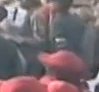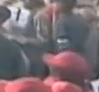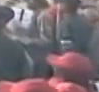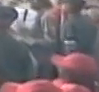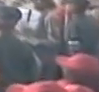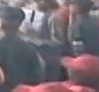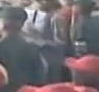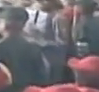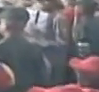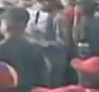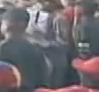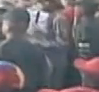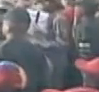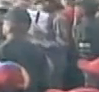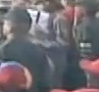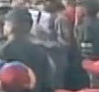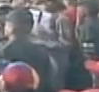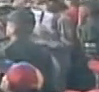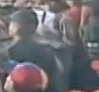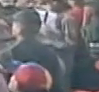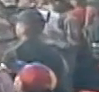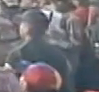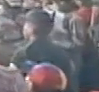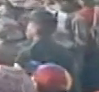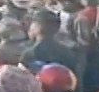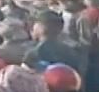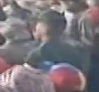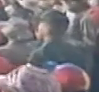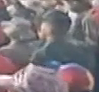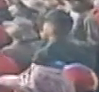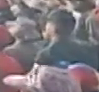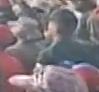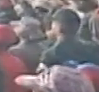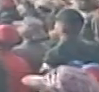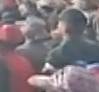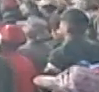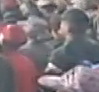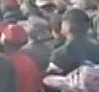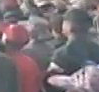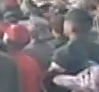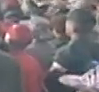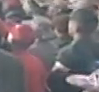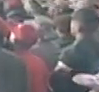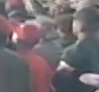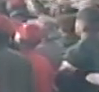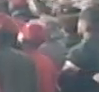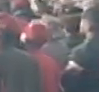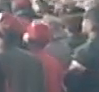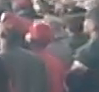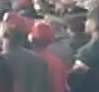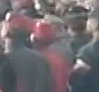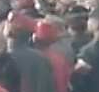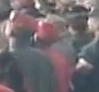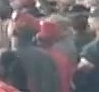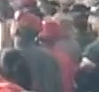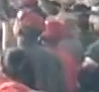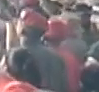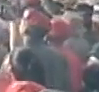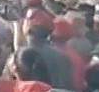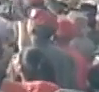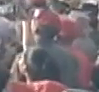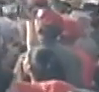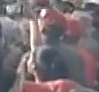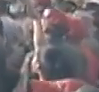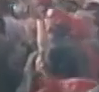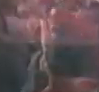libertad. A ninguno de los que ese día salimos el 4 de febrero nos ofrecieron visas americanas.